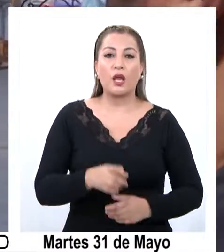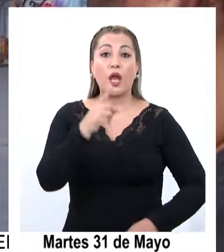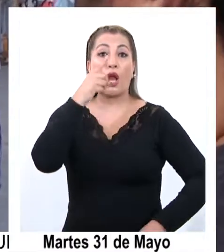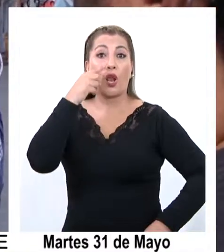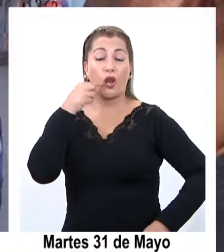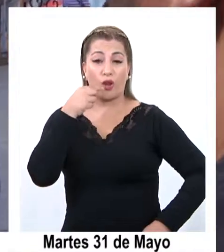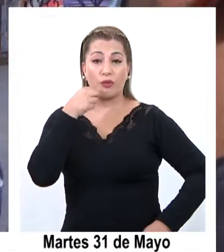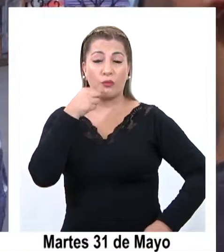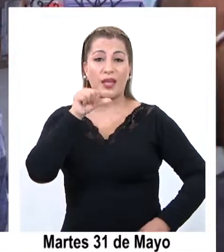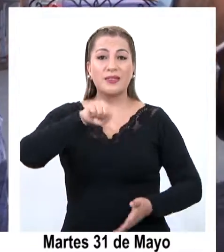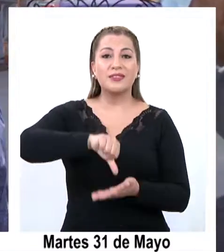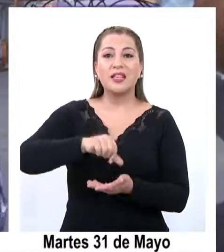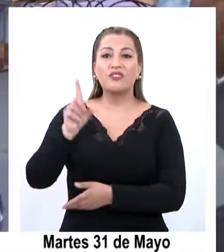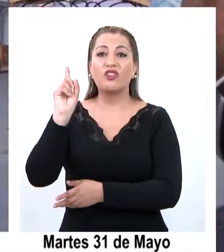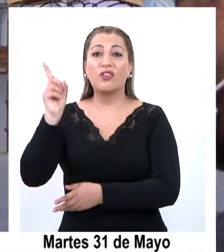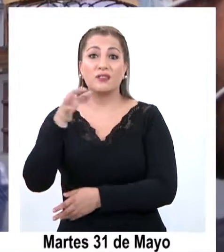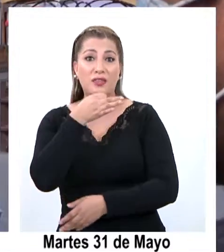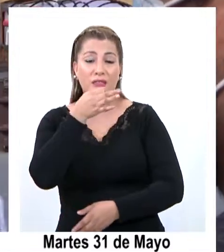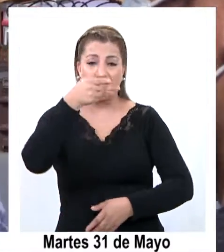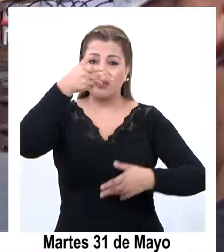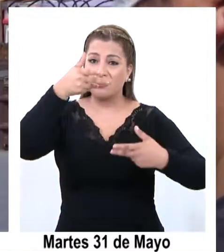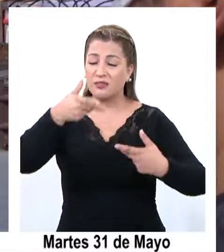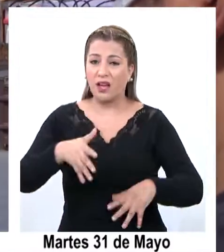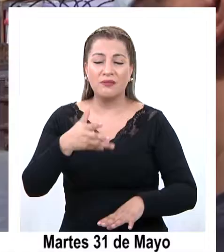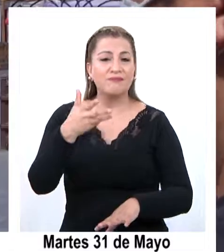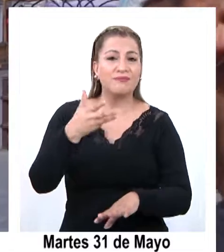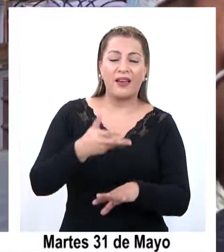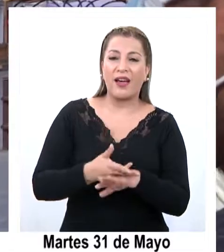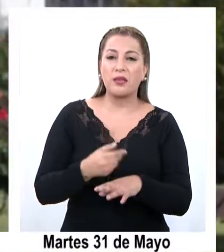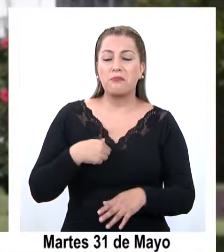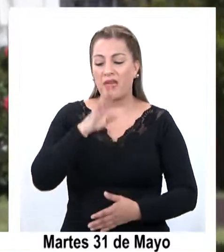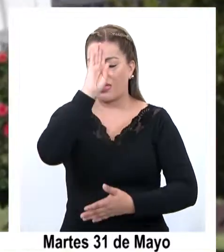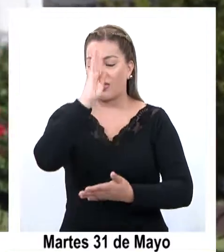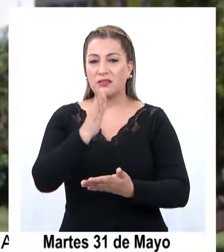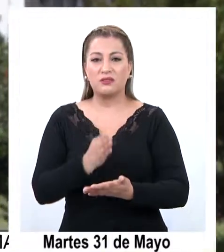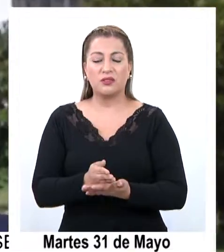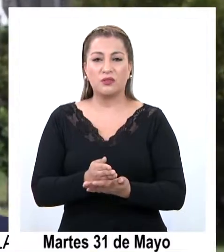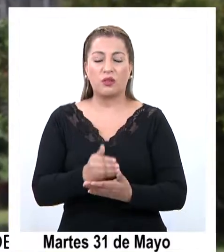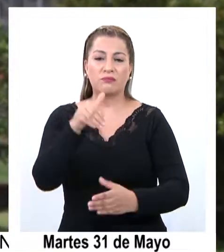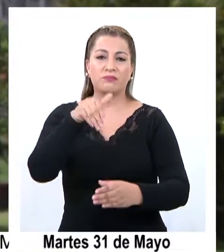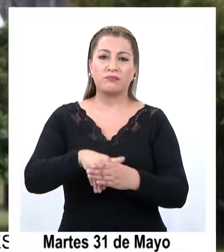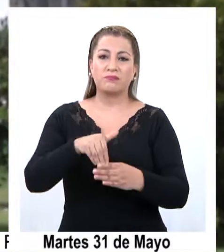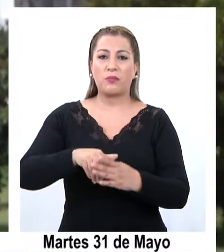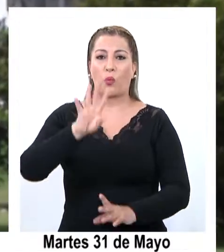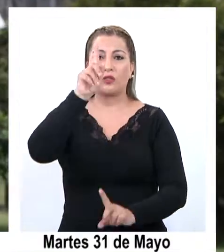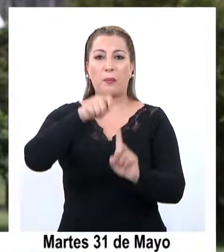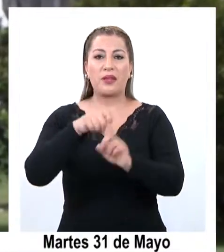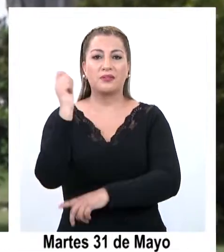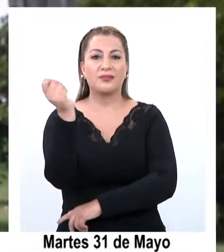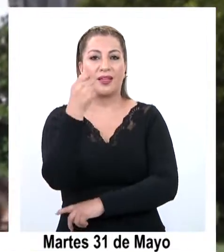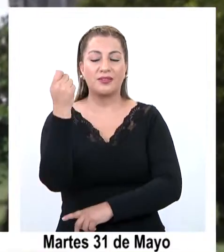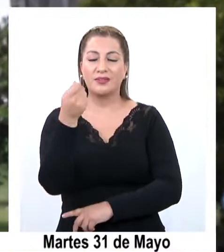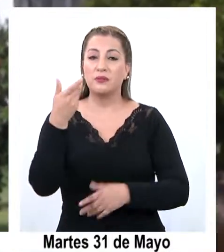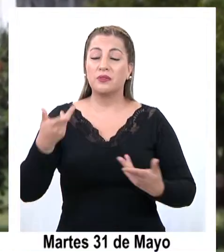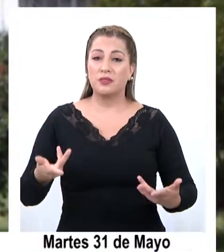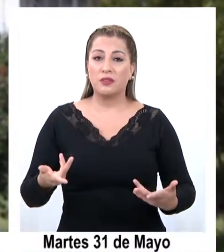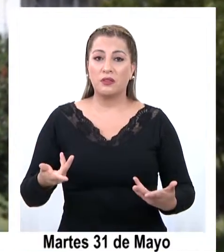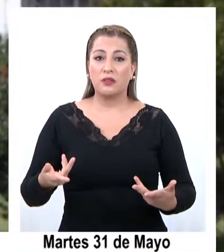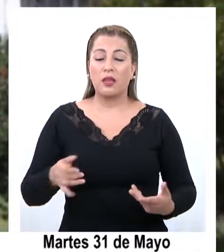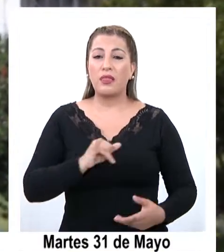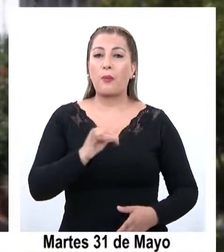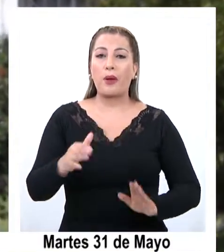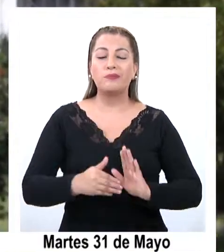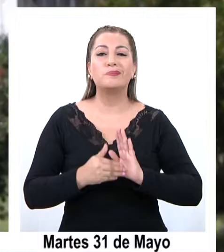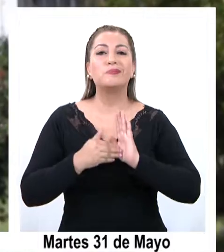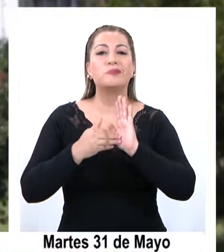El constituyente de centro-derecha adelantó que ya tiene tomada su decisión de cara al plebiscito del 4 de septiembre, pero que